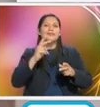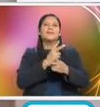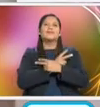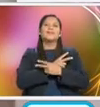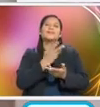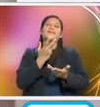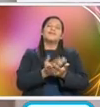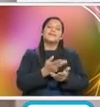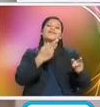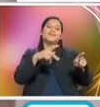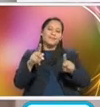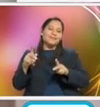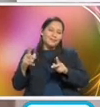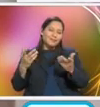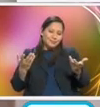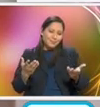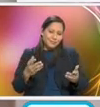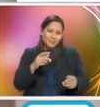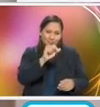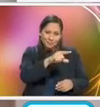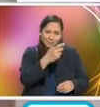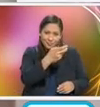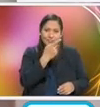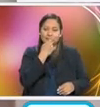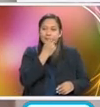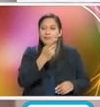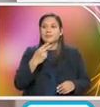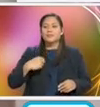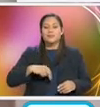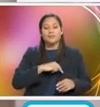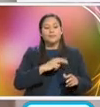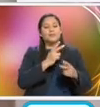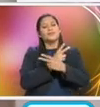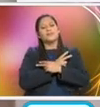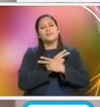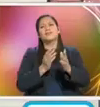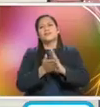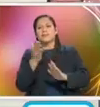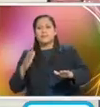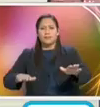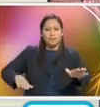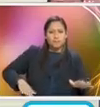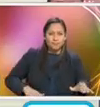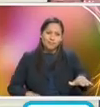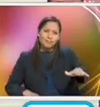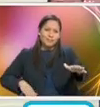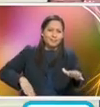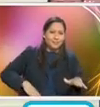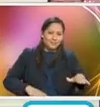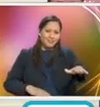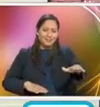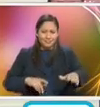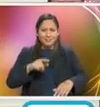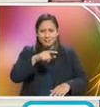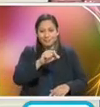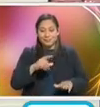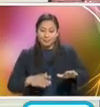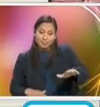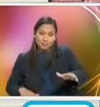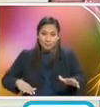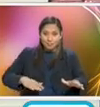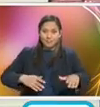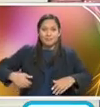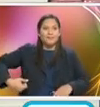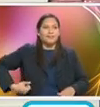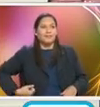vacación de verano. Exactamente, pues es un Sí. clásico. Y al final ellos dicen, vamos a estar fuera el verano y nos vamos a ir a surfear, ¿no? Sí. Y se volvió la locura el surf igual en lugares